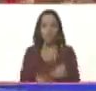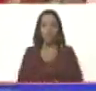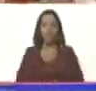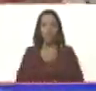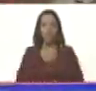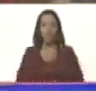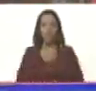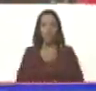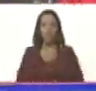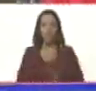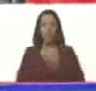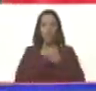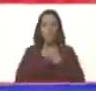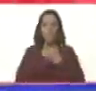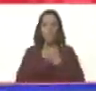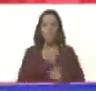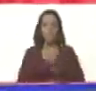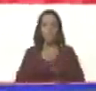cristiano,